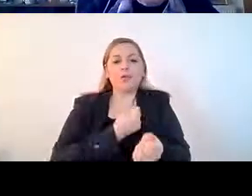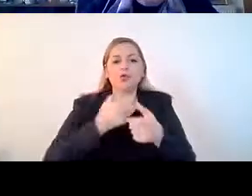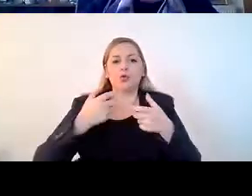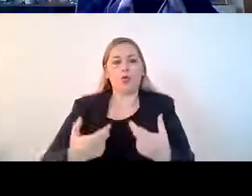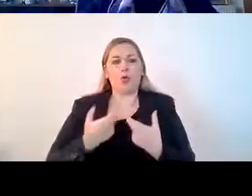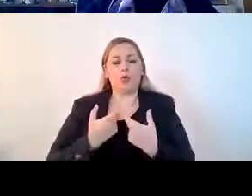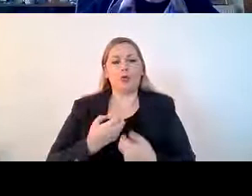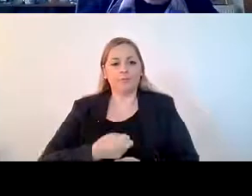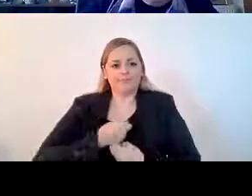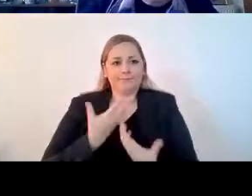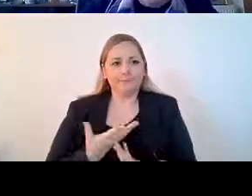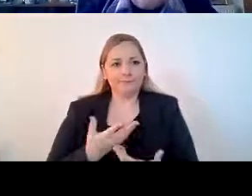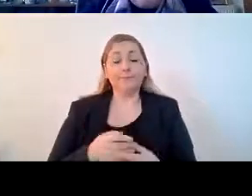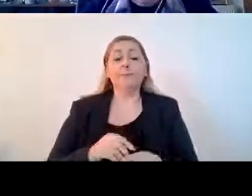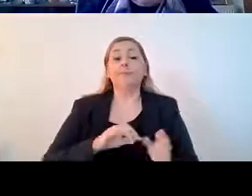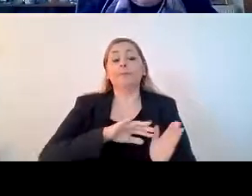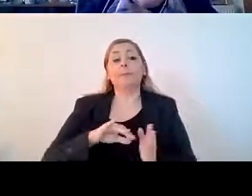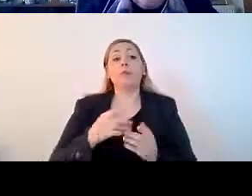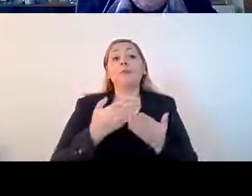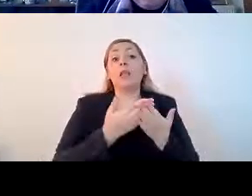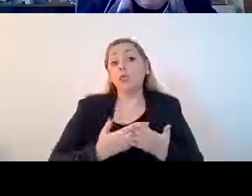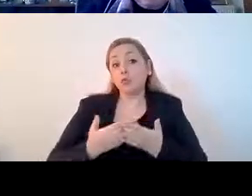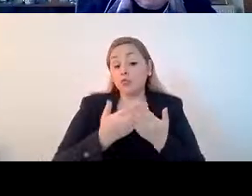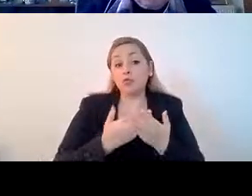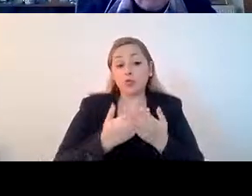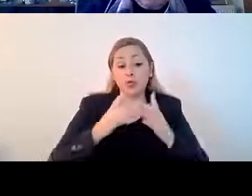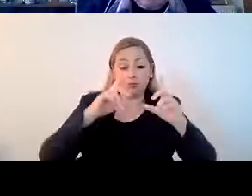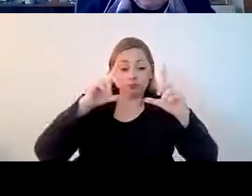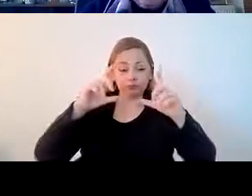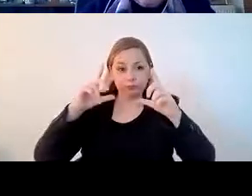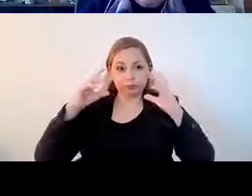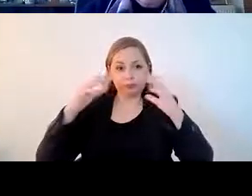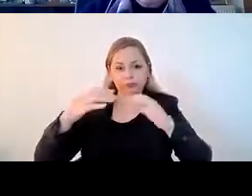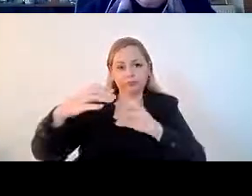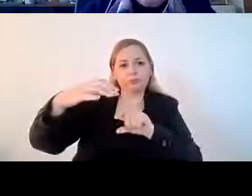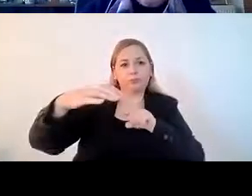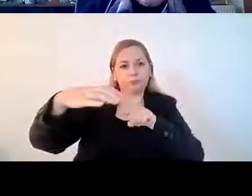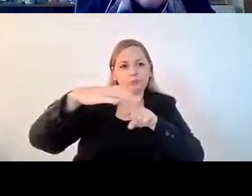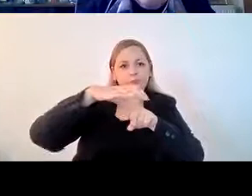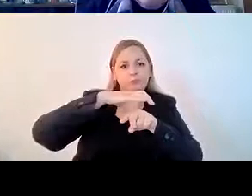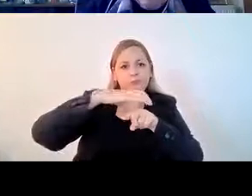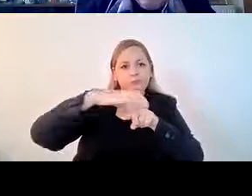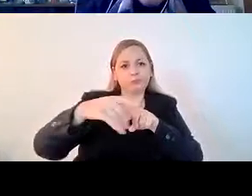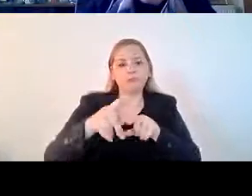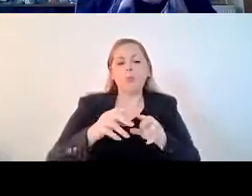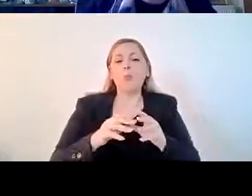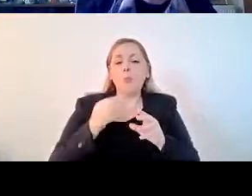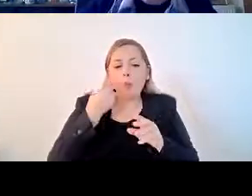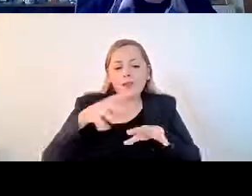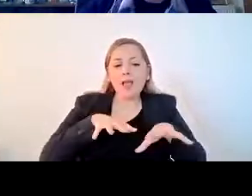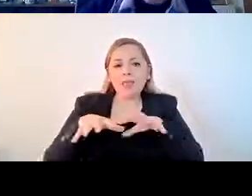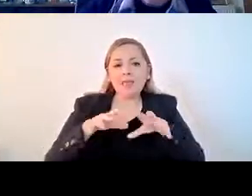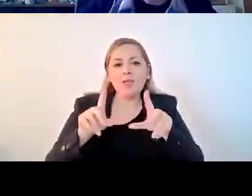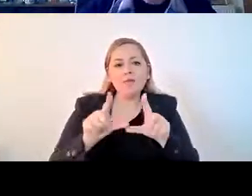impulso. Los estudios con resonancia magnética en niños y adultos también denota actividad baja de